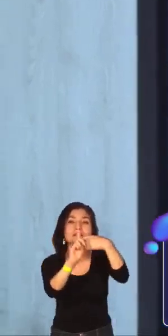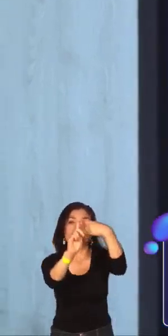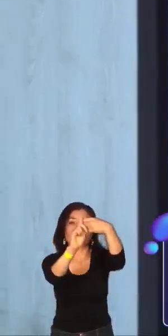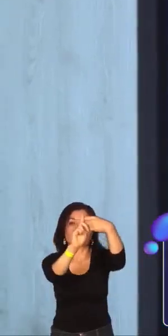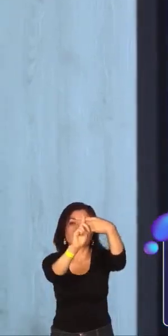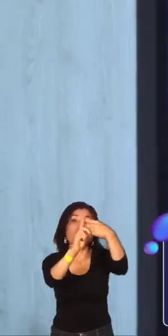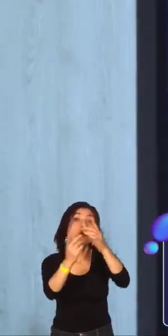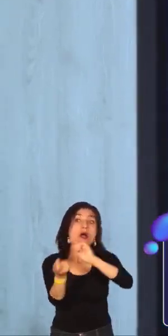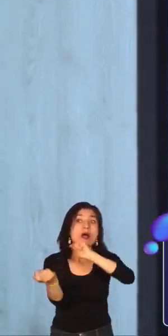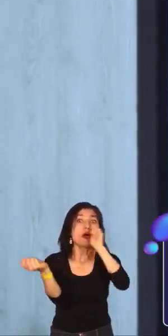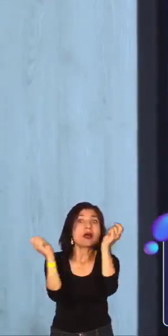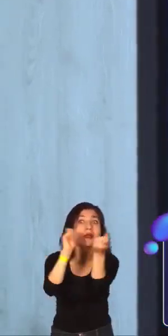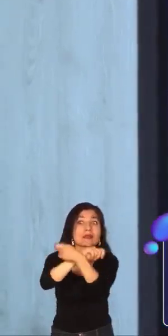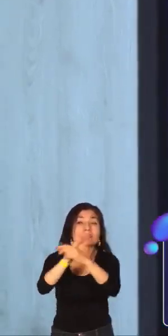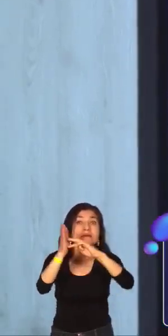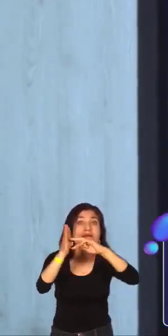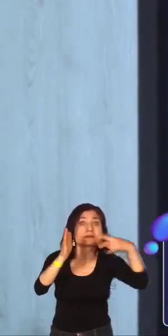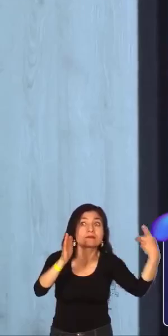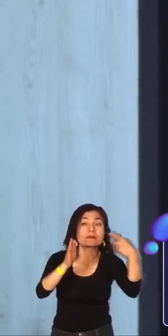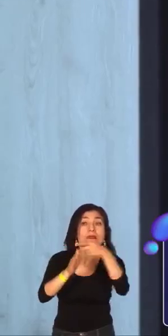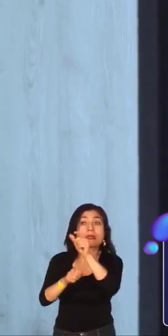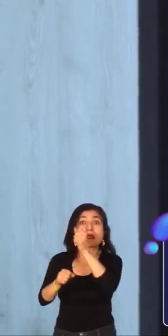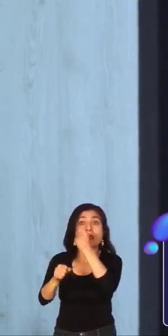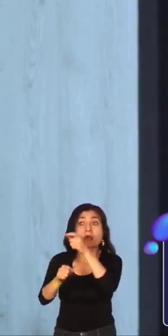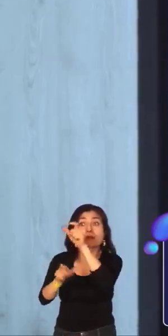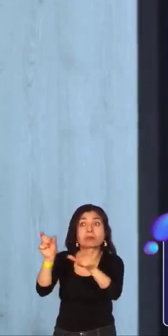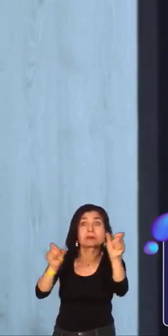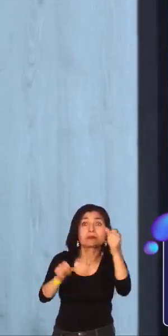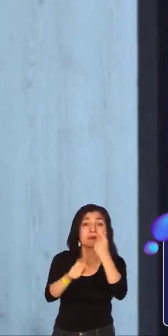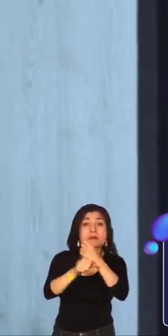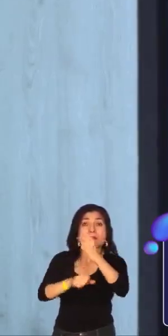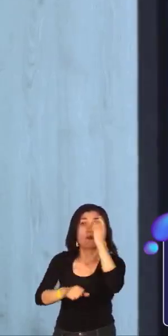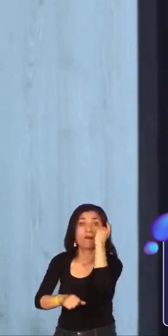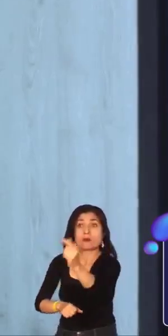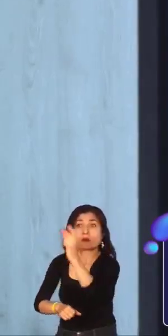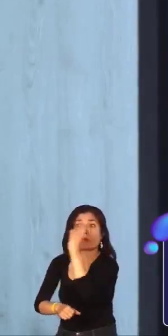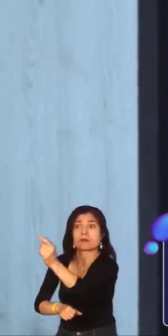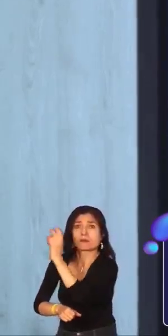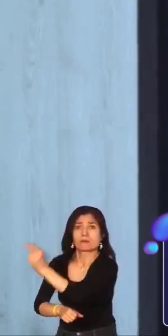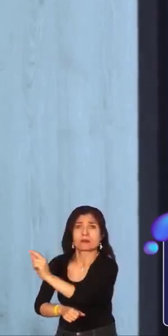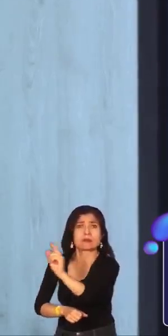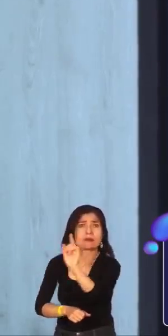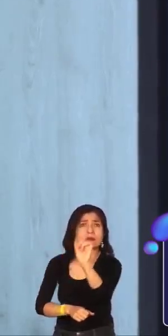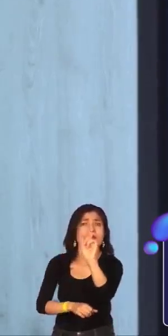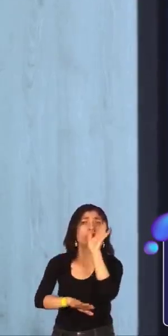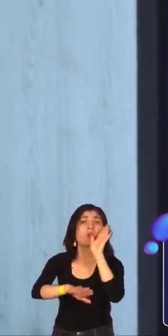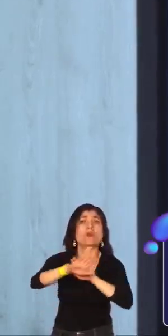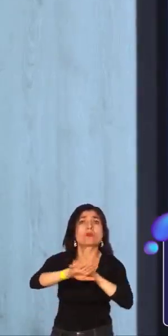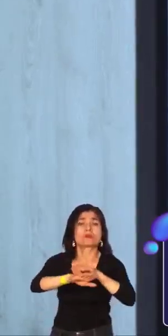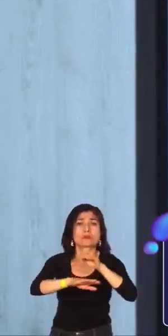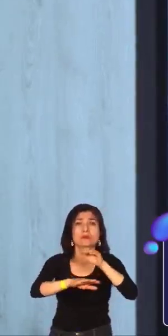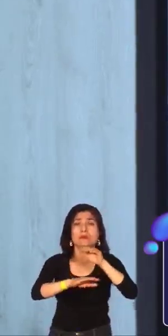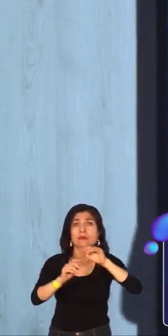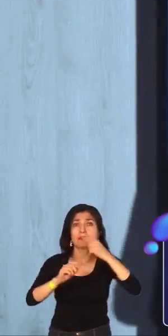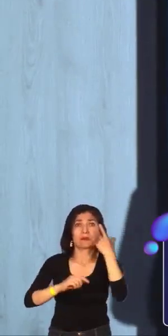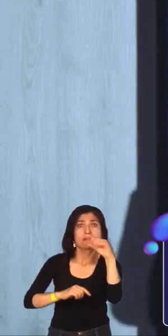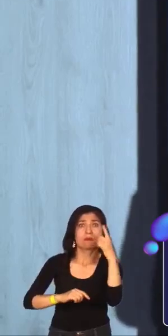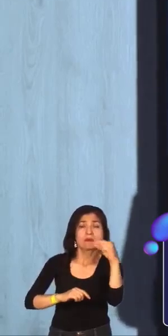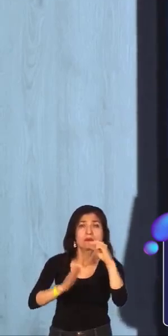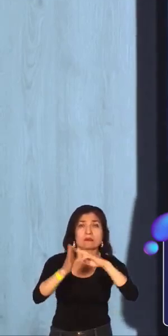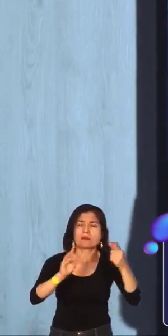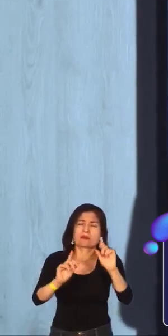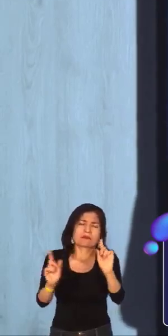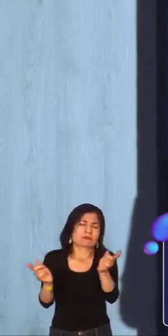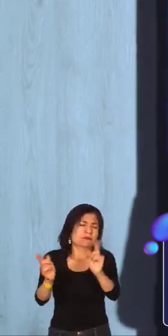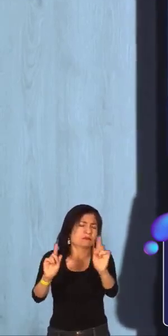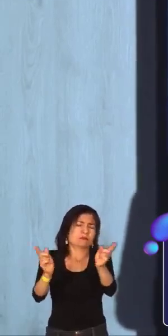trabajos por el hecho de que tengamos ahora herramientas digitales. Además de esto, tenemos que crear la conciencia de